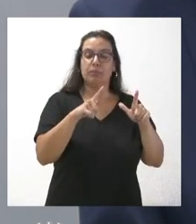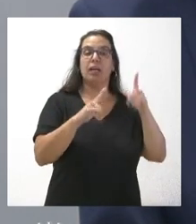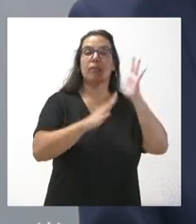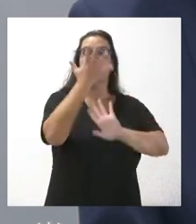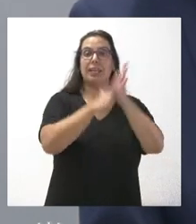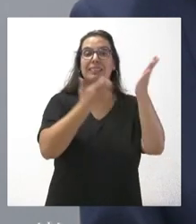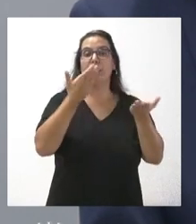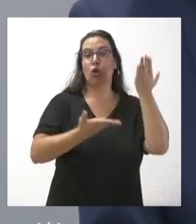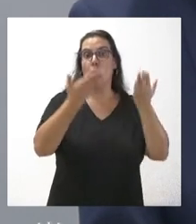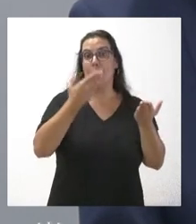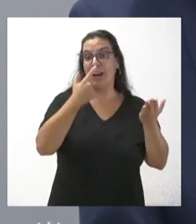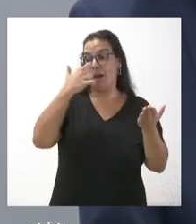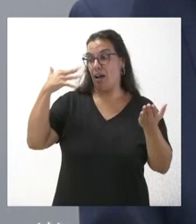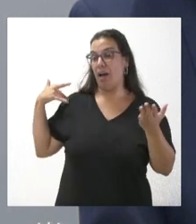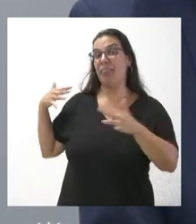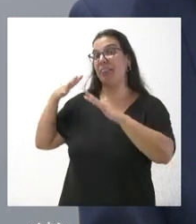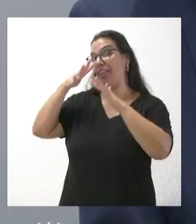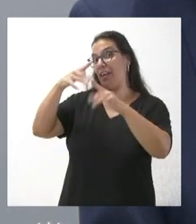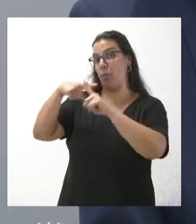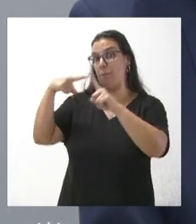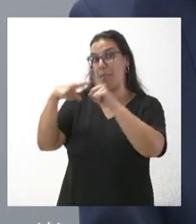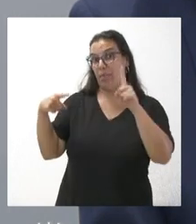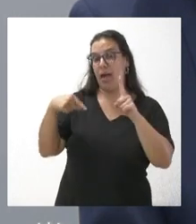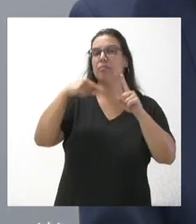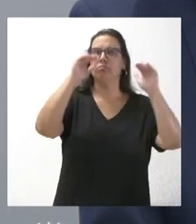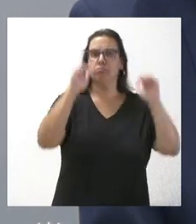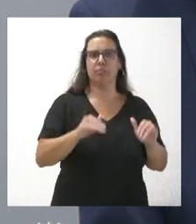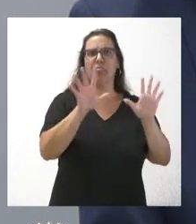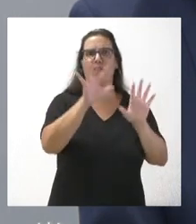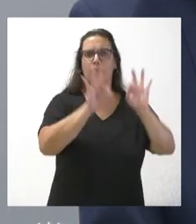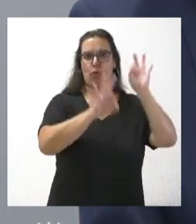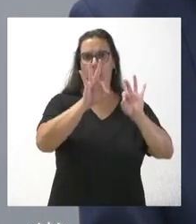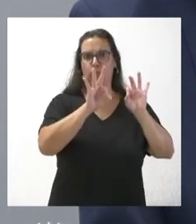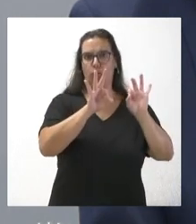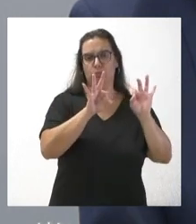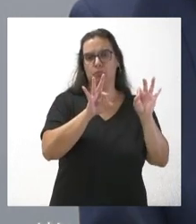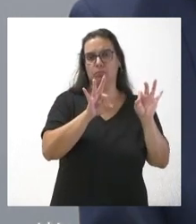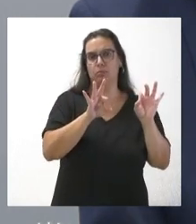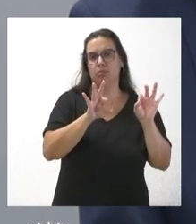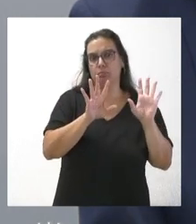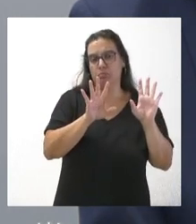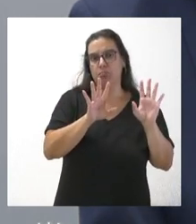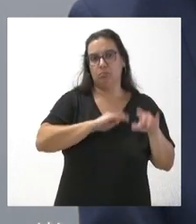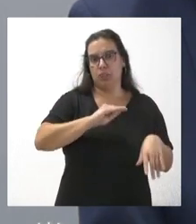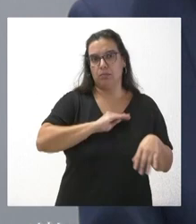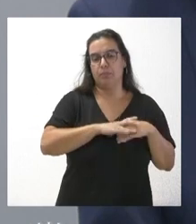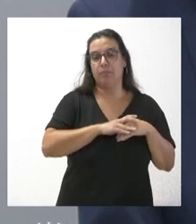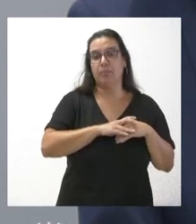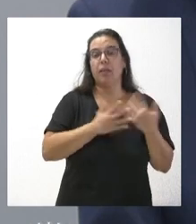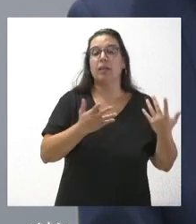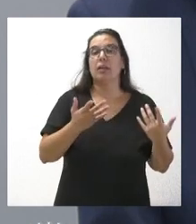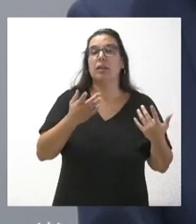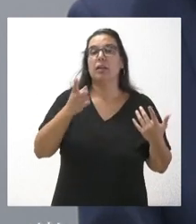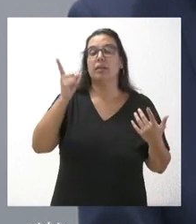menos de la media de los 10 años, que está en torno a 1.028 incendios forestales a estas fechas, llevamos un 25% menos. Y respecto